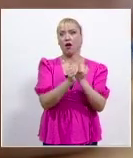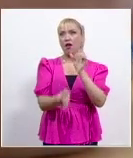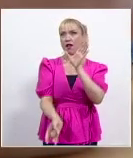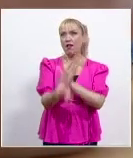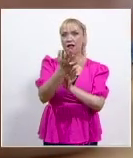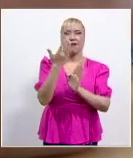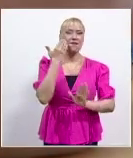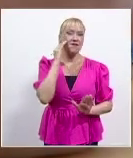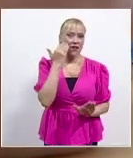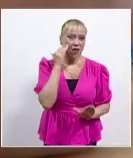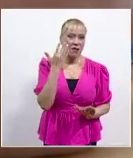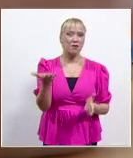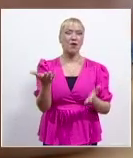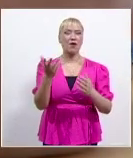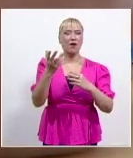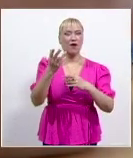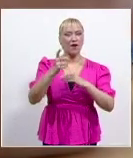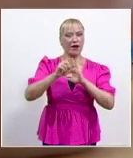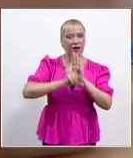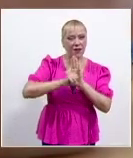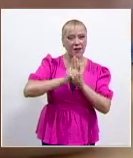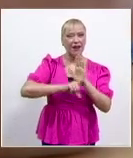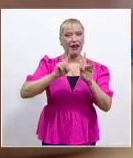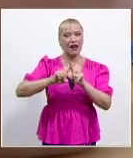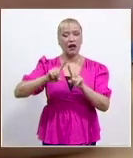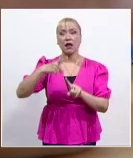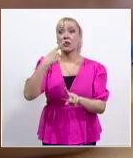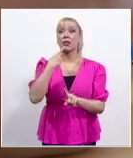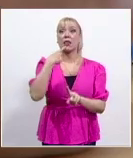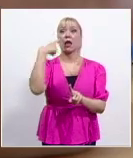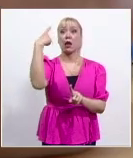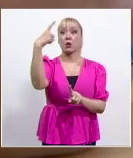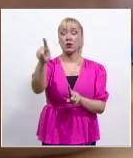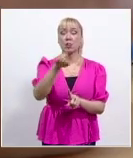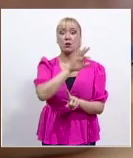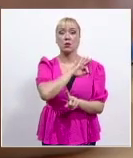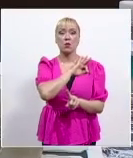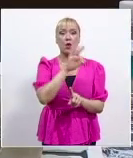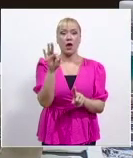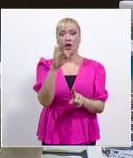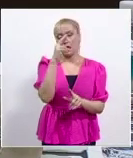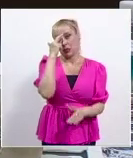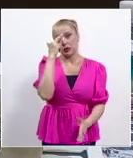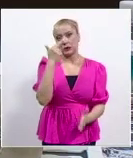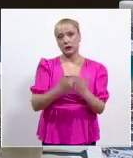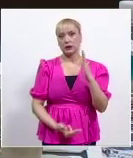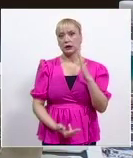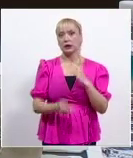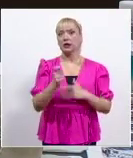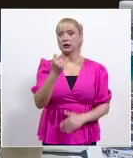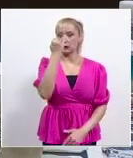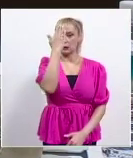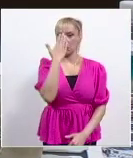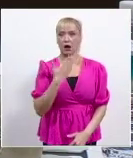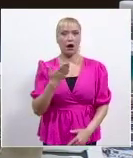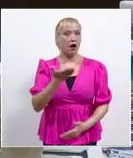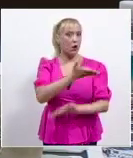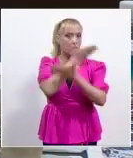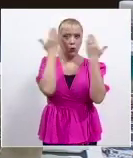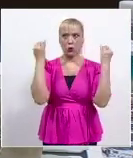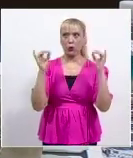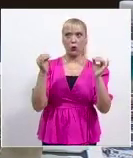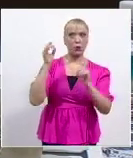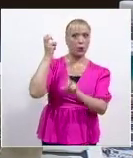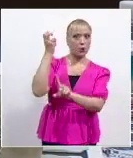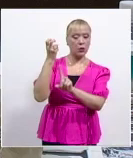sociales o medios de comunicación que impliquen una denuncia que pueda afectar el derecho al honor o a la presunción de inocencia son actos